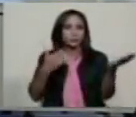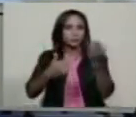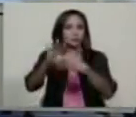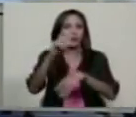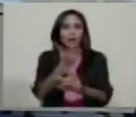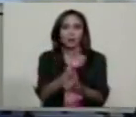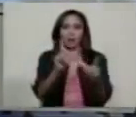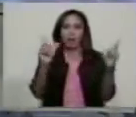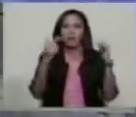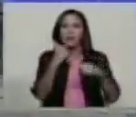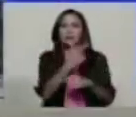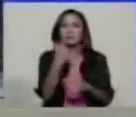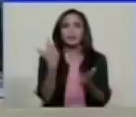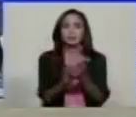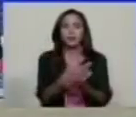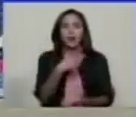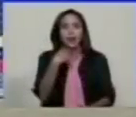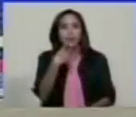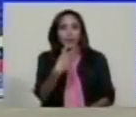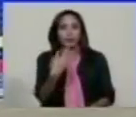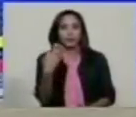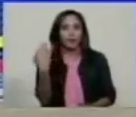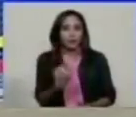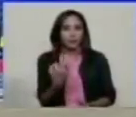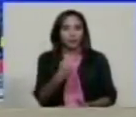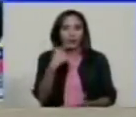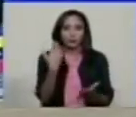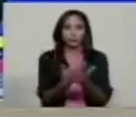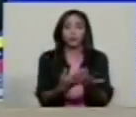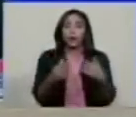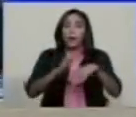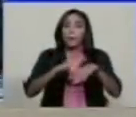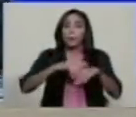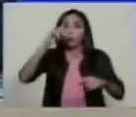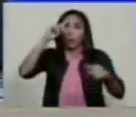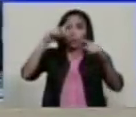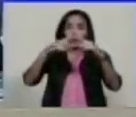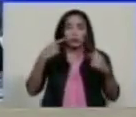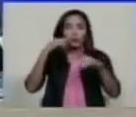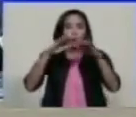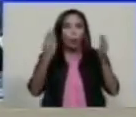vibrante a decir las verdades, porque creemos en la construcción de otro mundo.